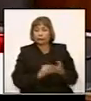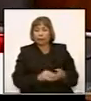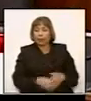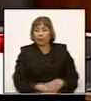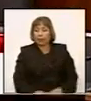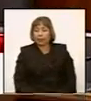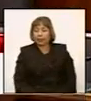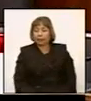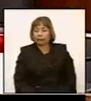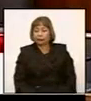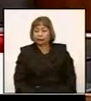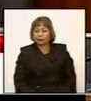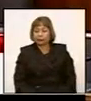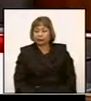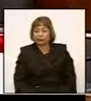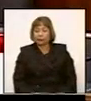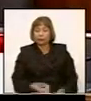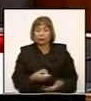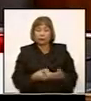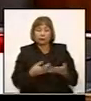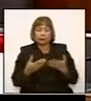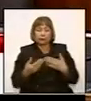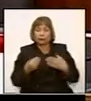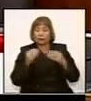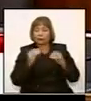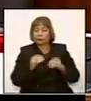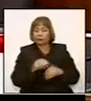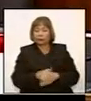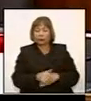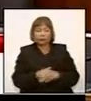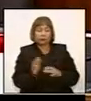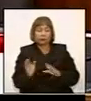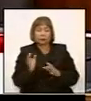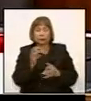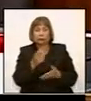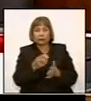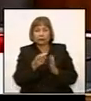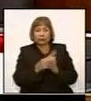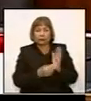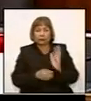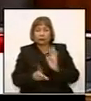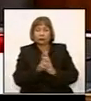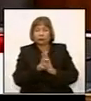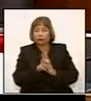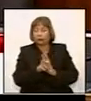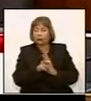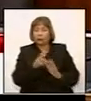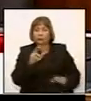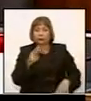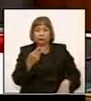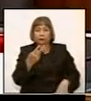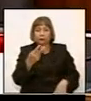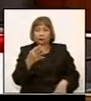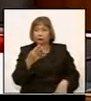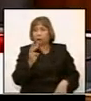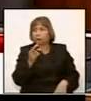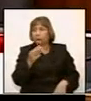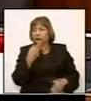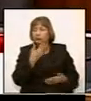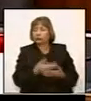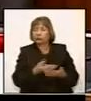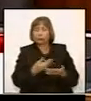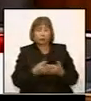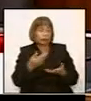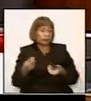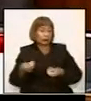Josías Ramírez para poder acumular su proyecto de ley 393-2016. De acuerdo a la solicitud,